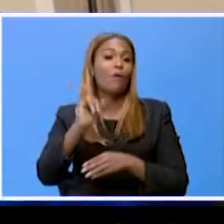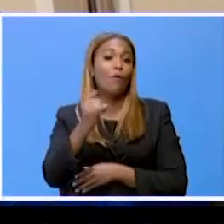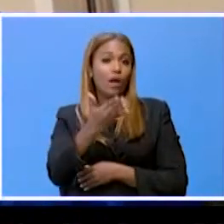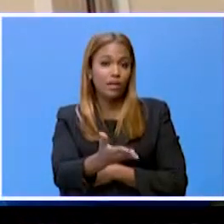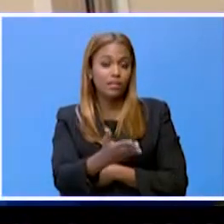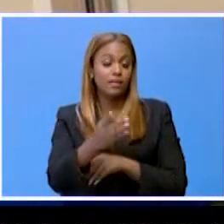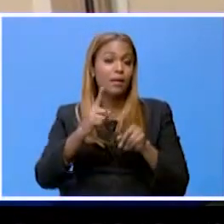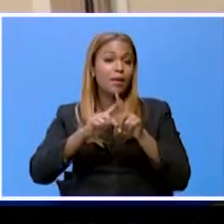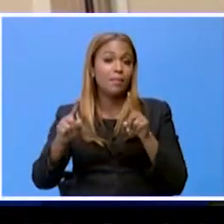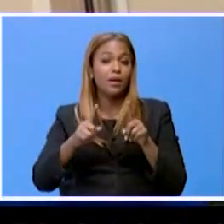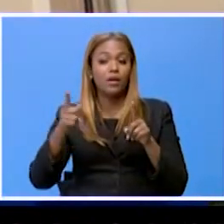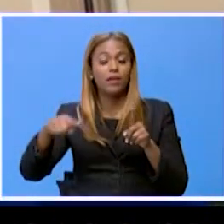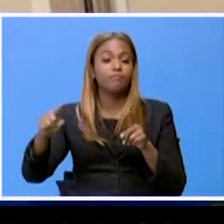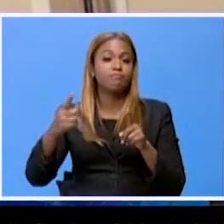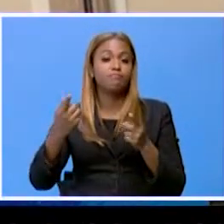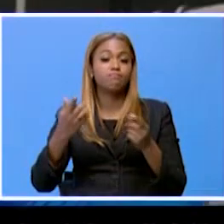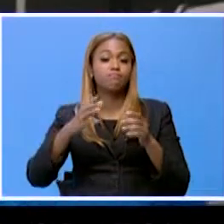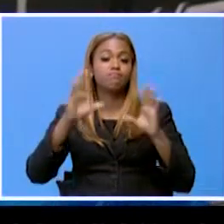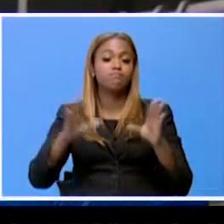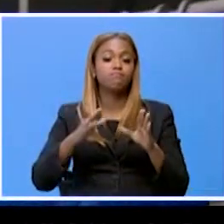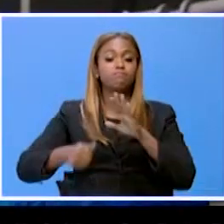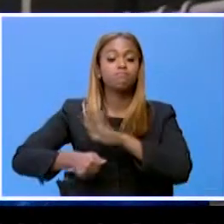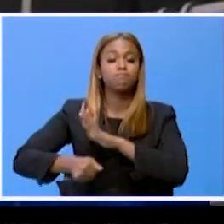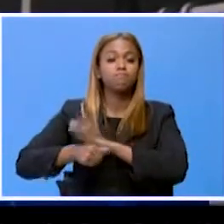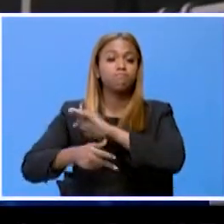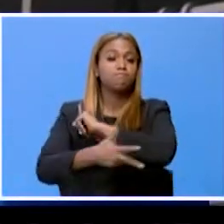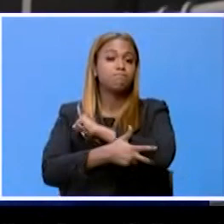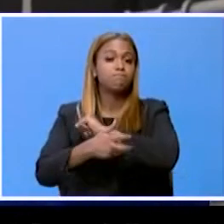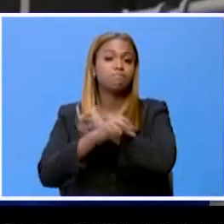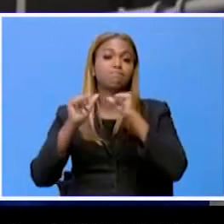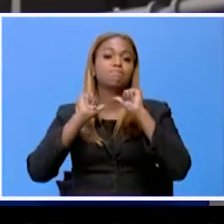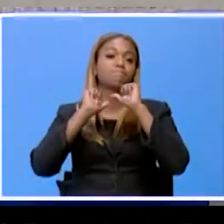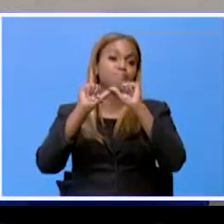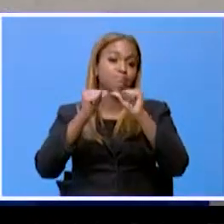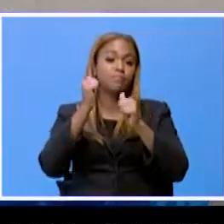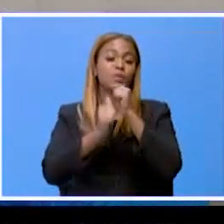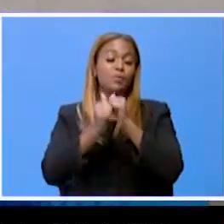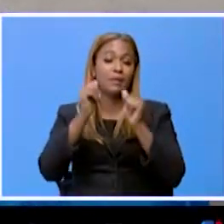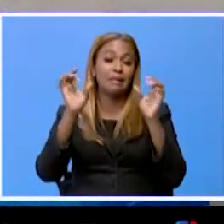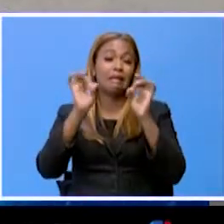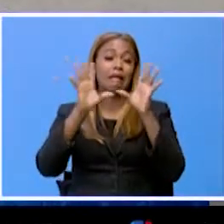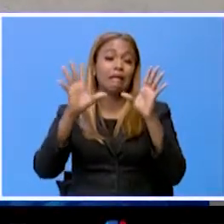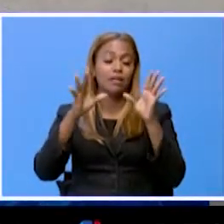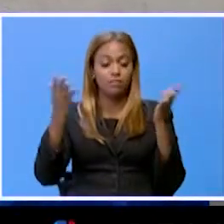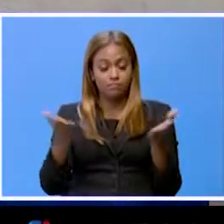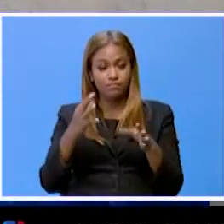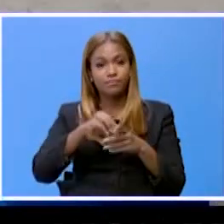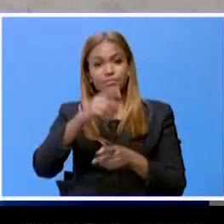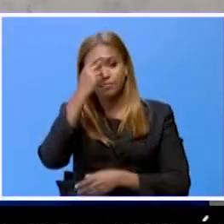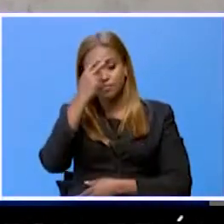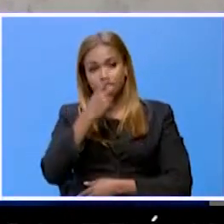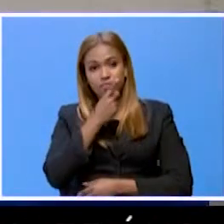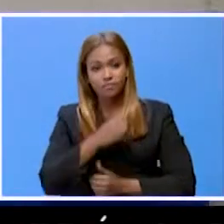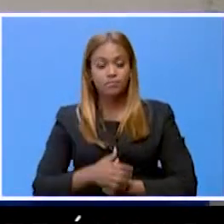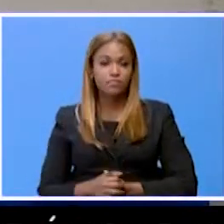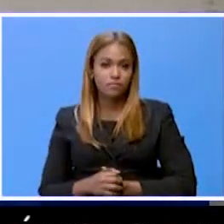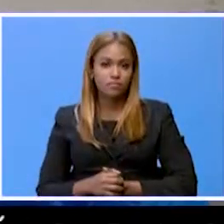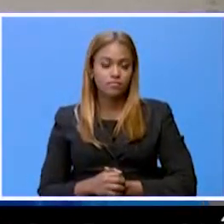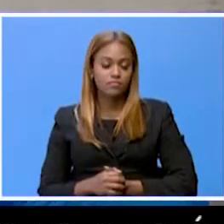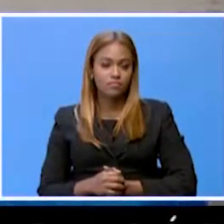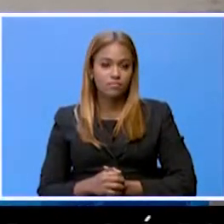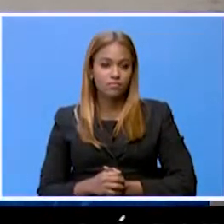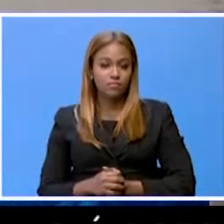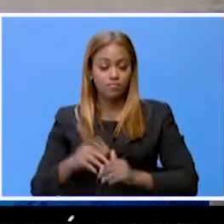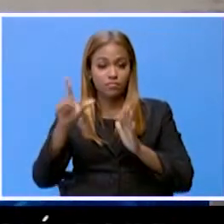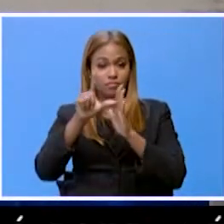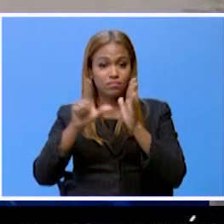índole y que, aún así, la corrupción gubernamental continuó siendo un problema grave en República Dominicana. La